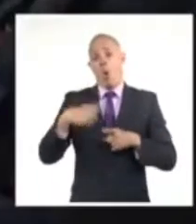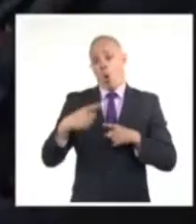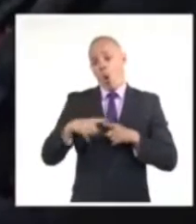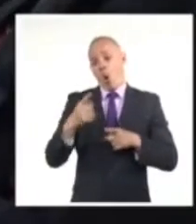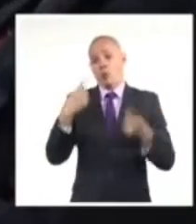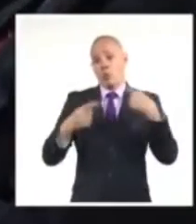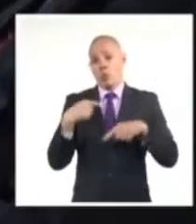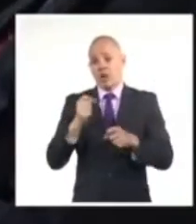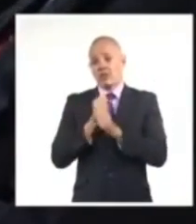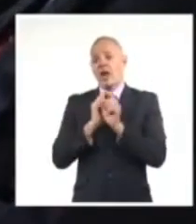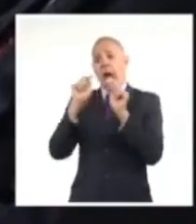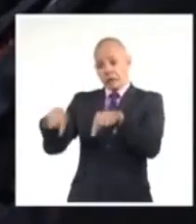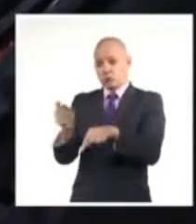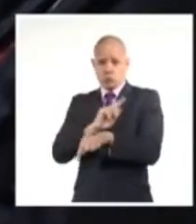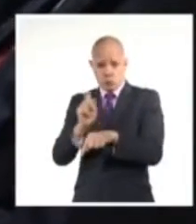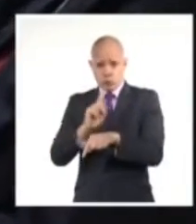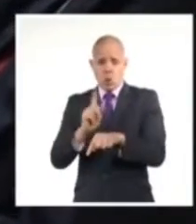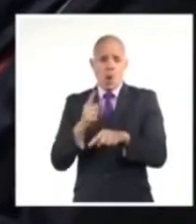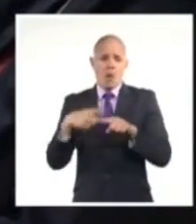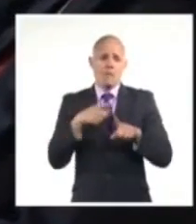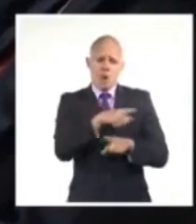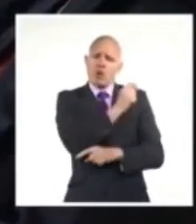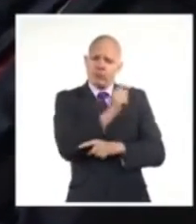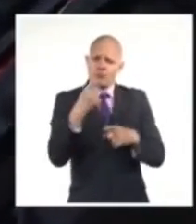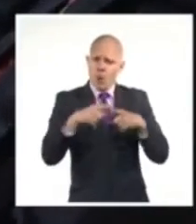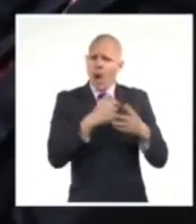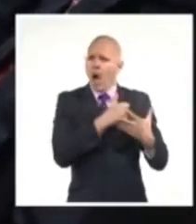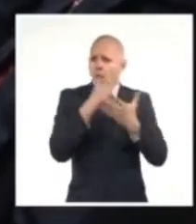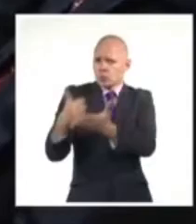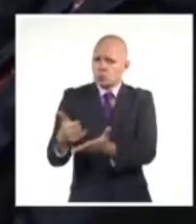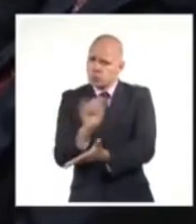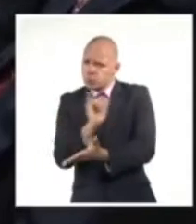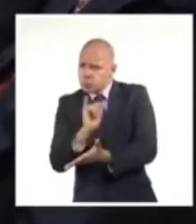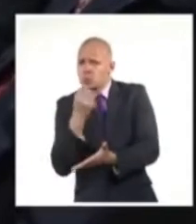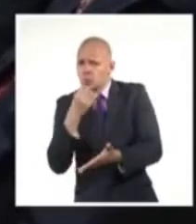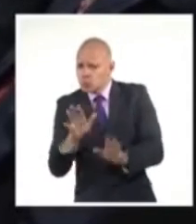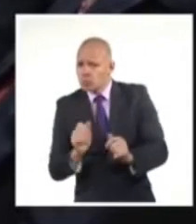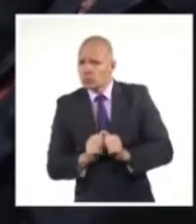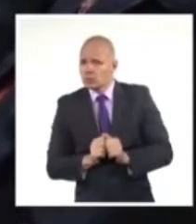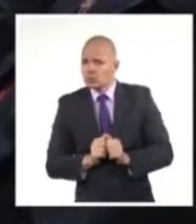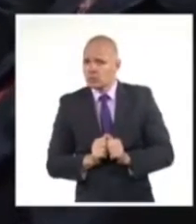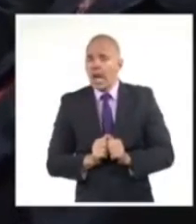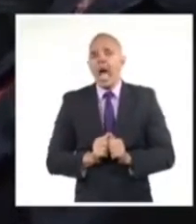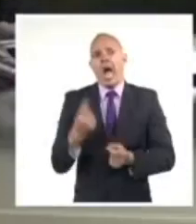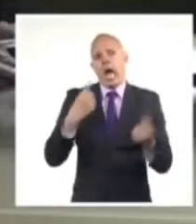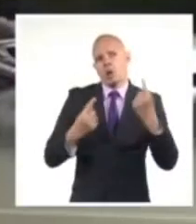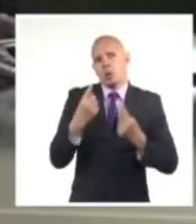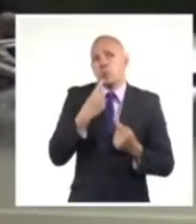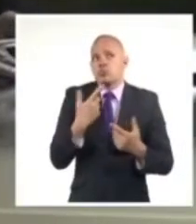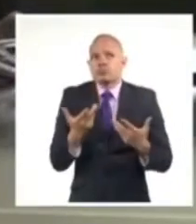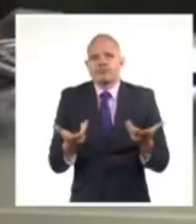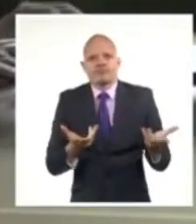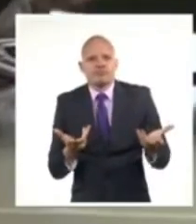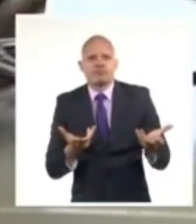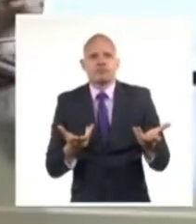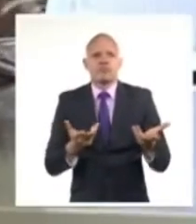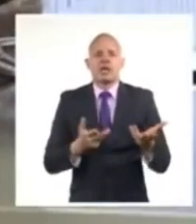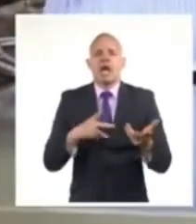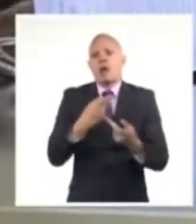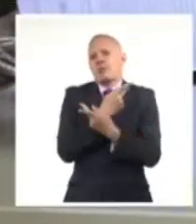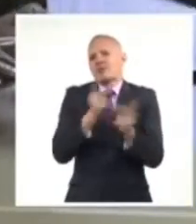pero que comparten desde la ciencia esos aportes en otras actividades. Estamos hablando de profesores, estamos hablando de